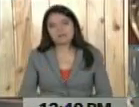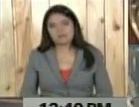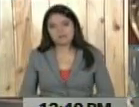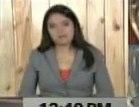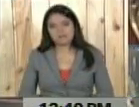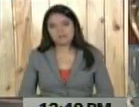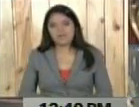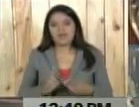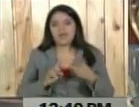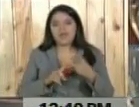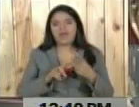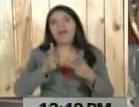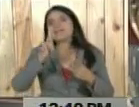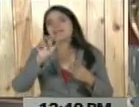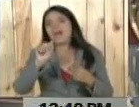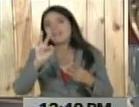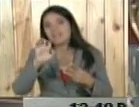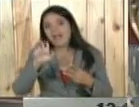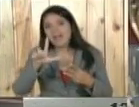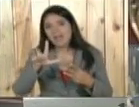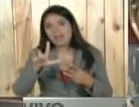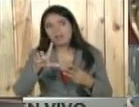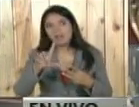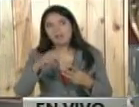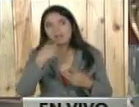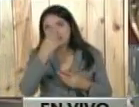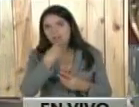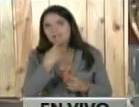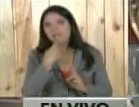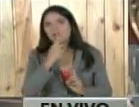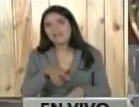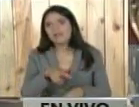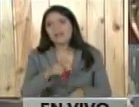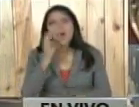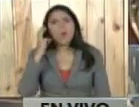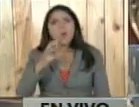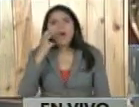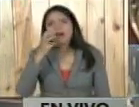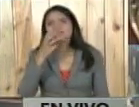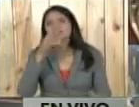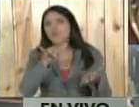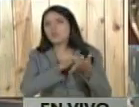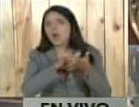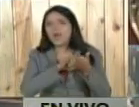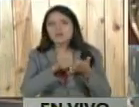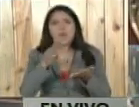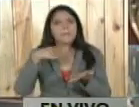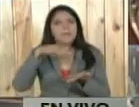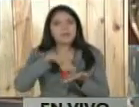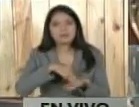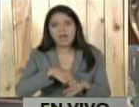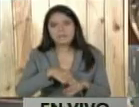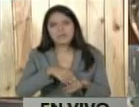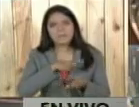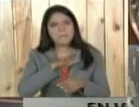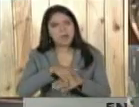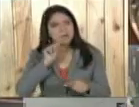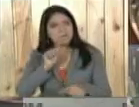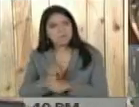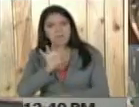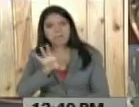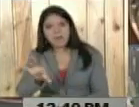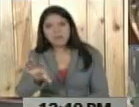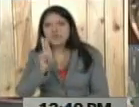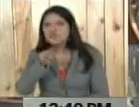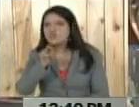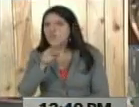Fernández, Rafael Poleo, dieron la cara, pero desde Washington, desde Nueva York, desde Miami, para hacerle daño al país. Eso nunca